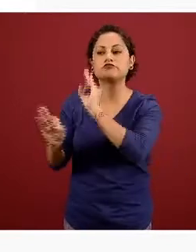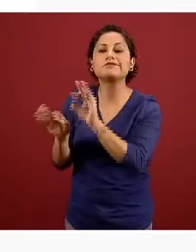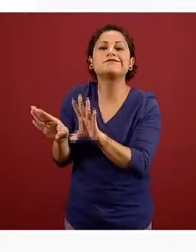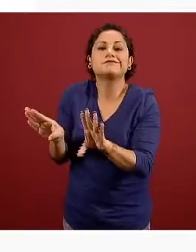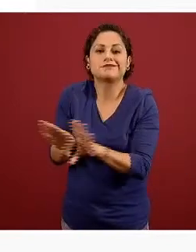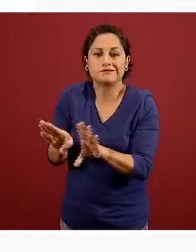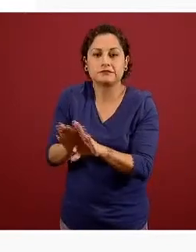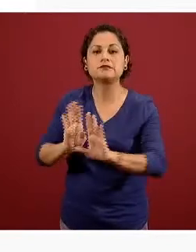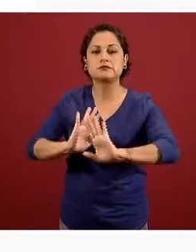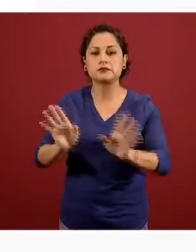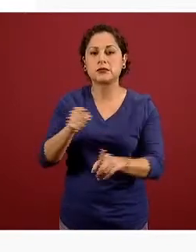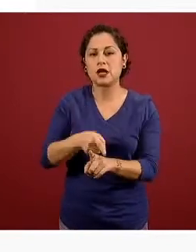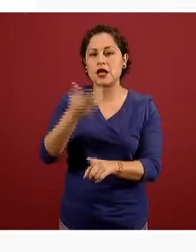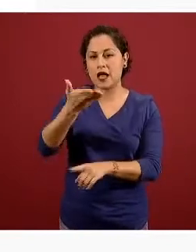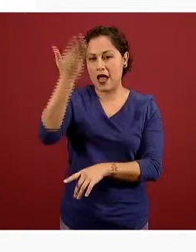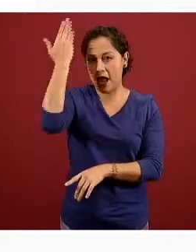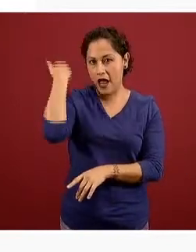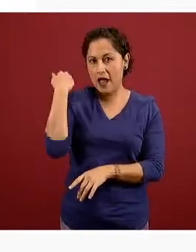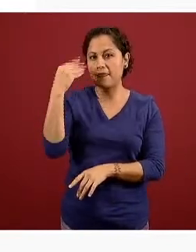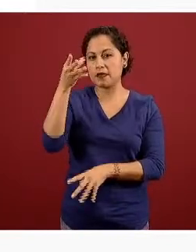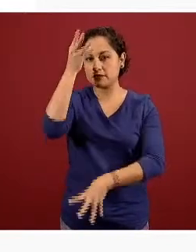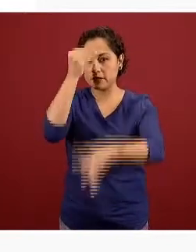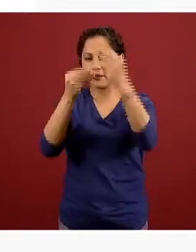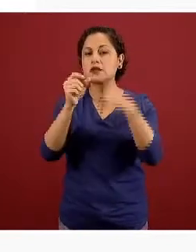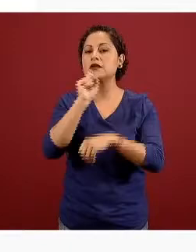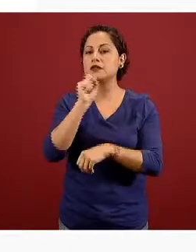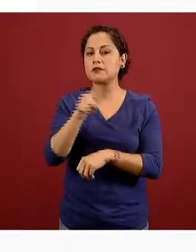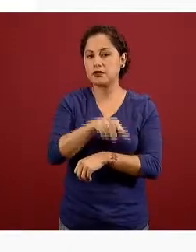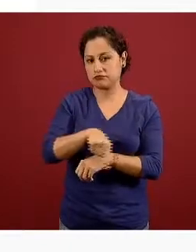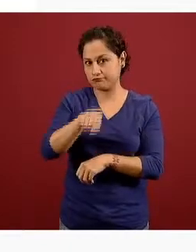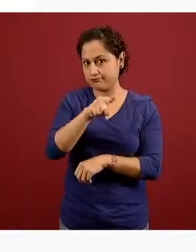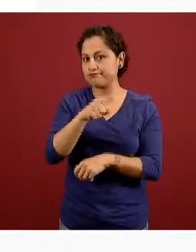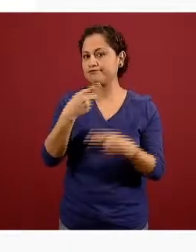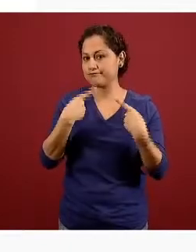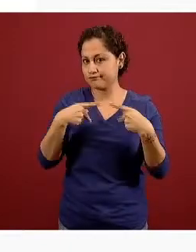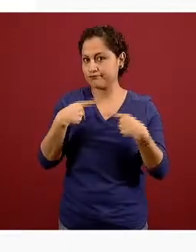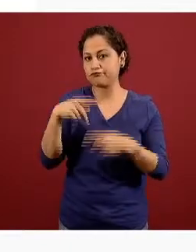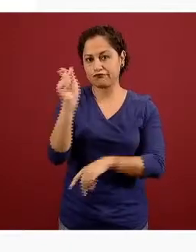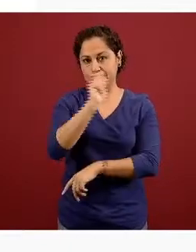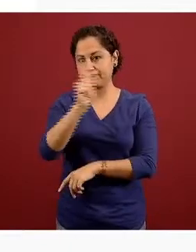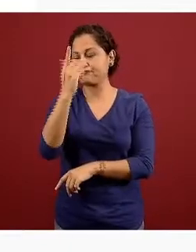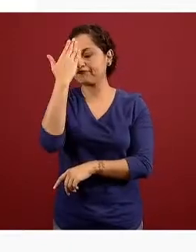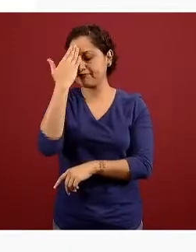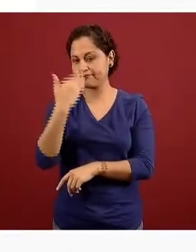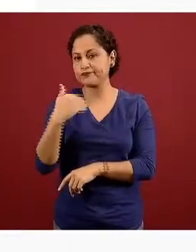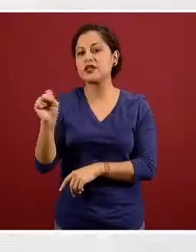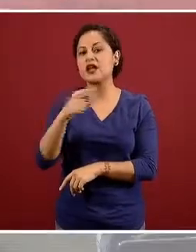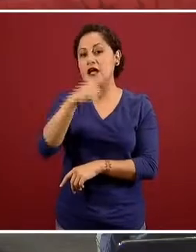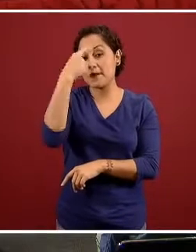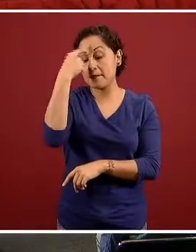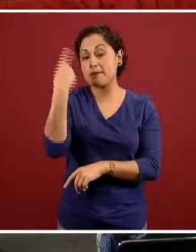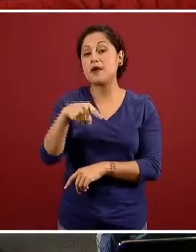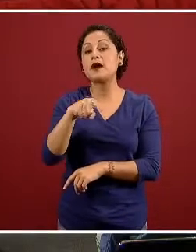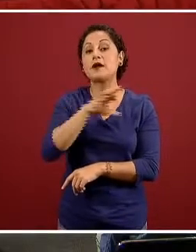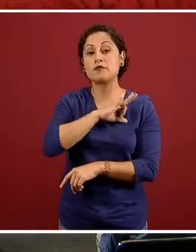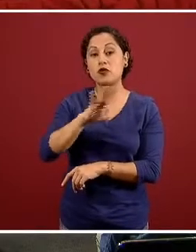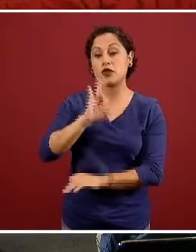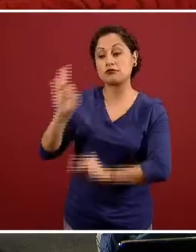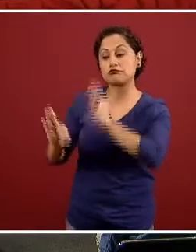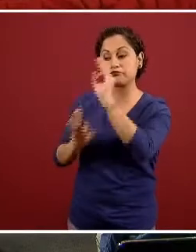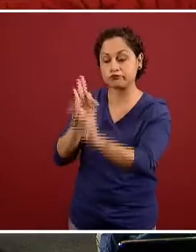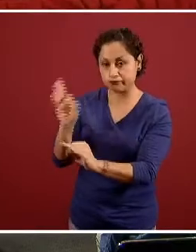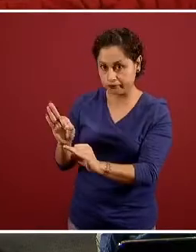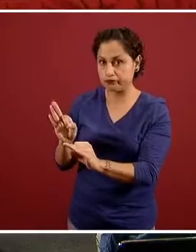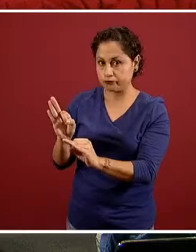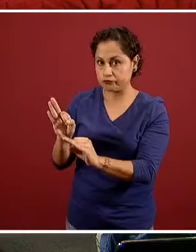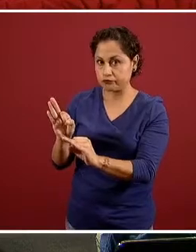obviamente altamente calificados y capacitados para dar la mejor atención clínica, la atención médica